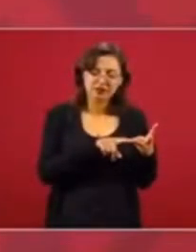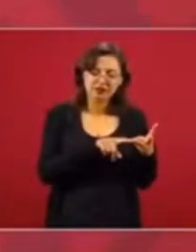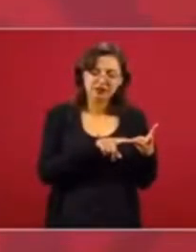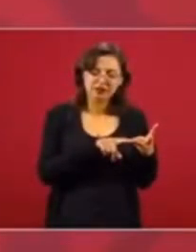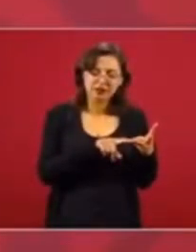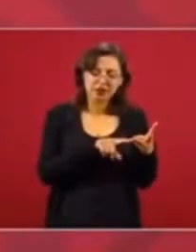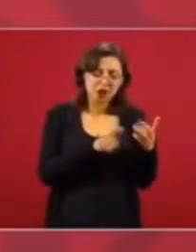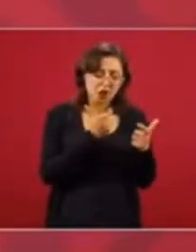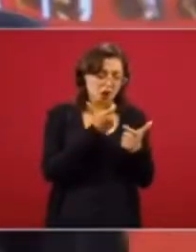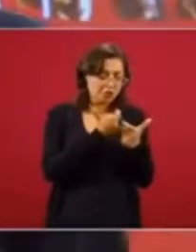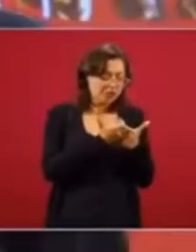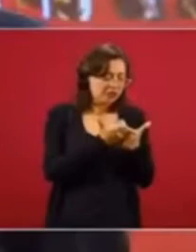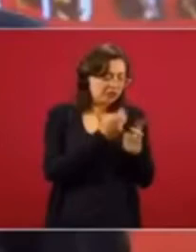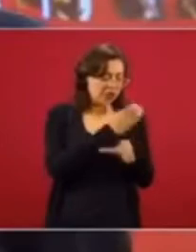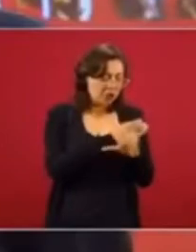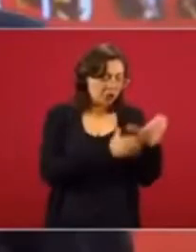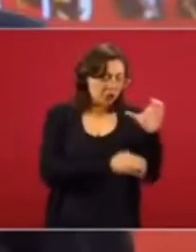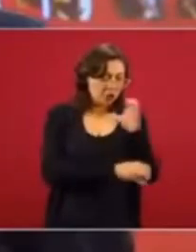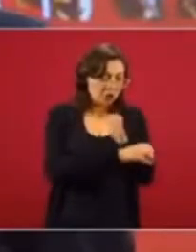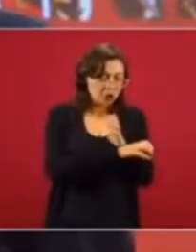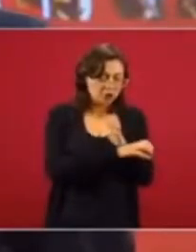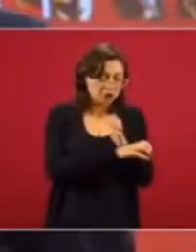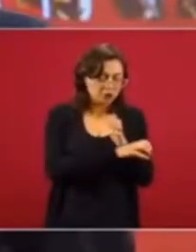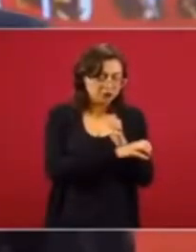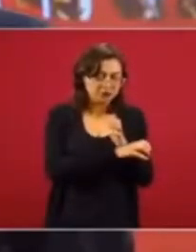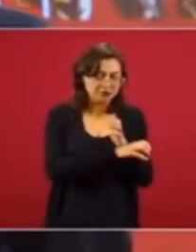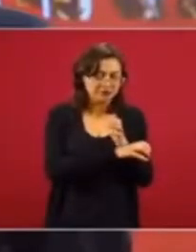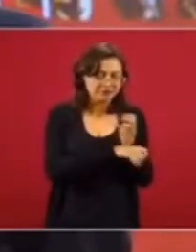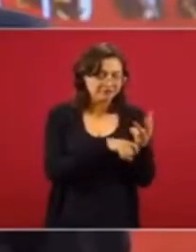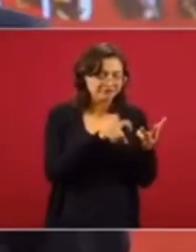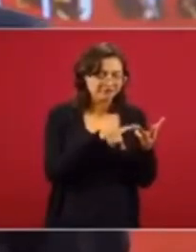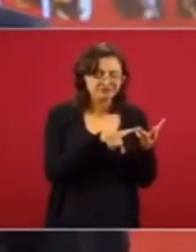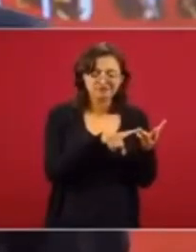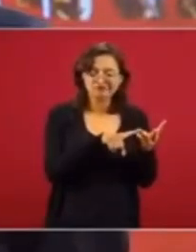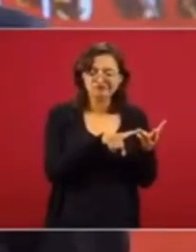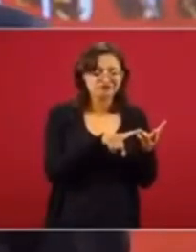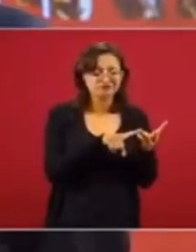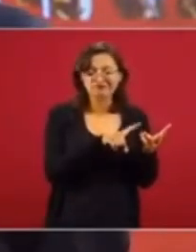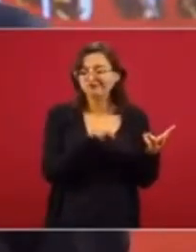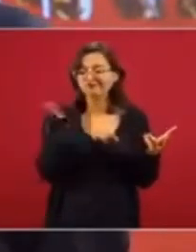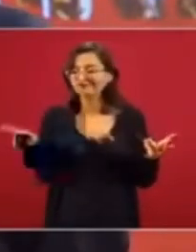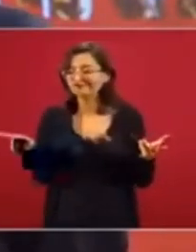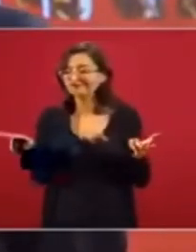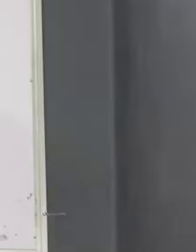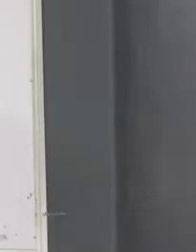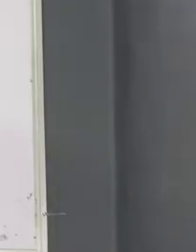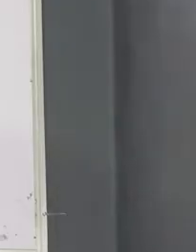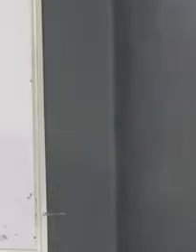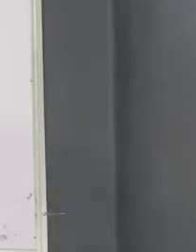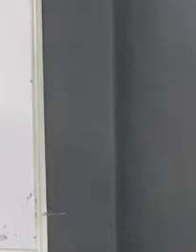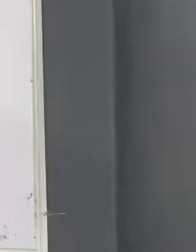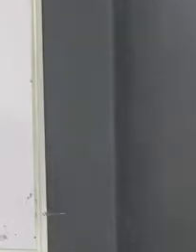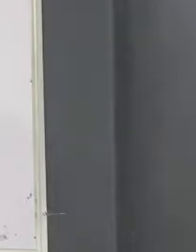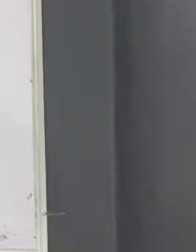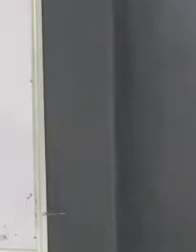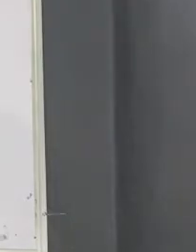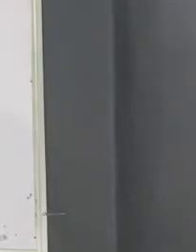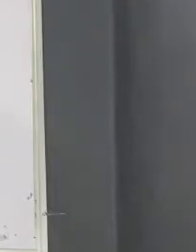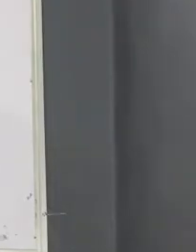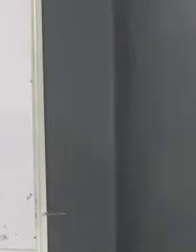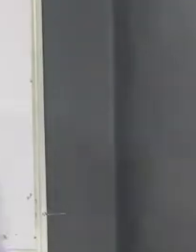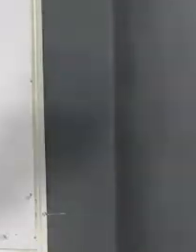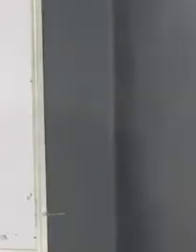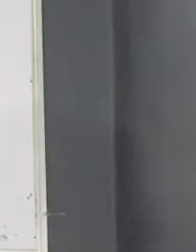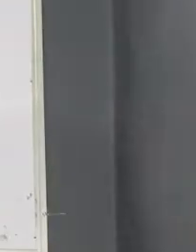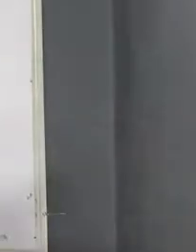lo material, pensar en lo espiritual. Ahora nos dice que hay